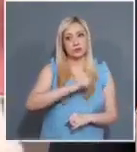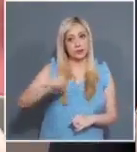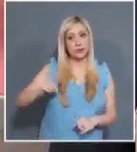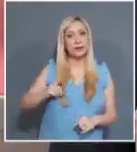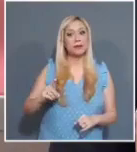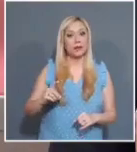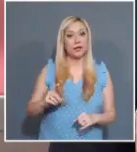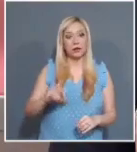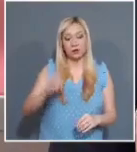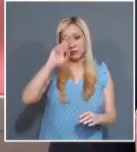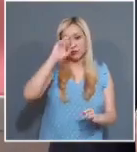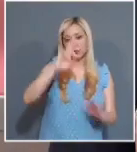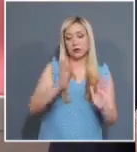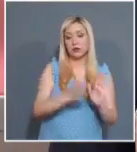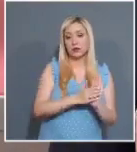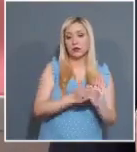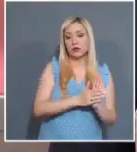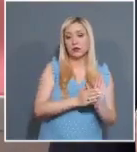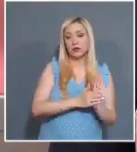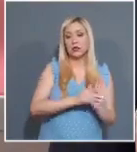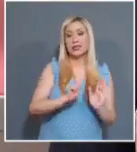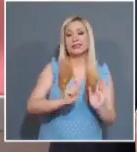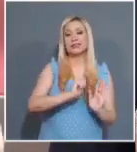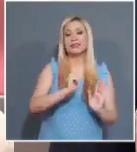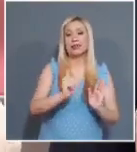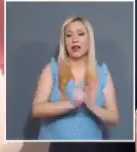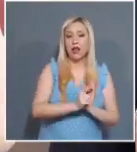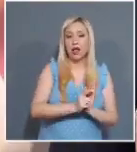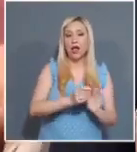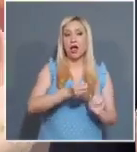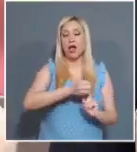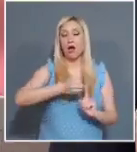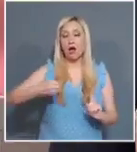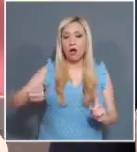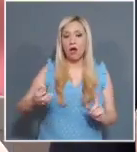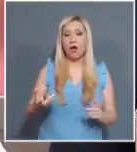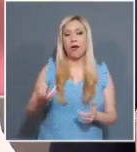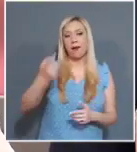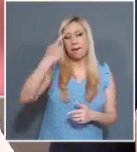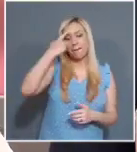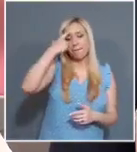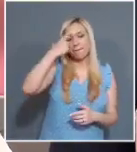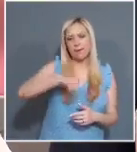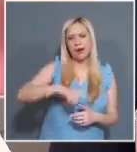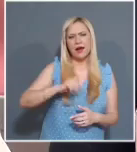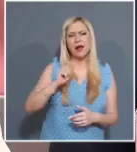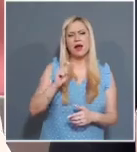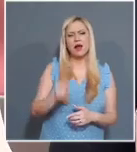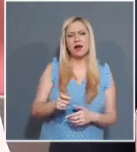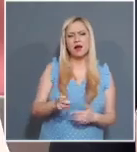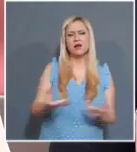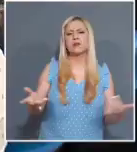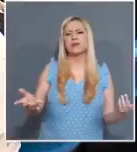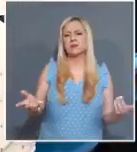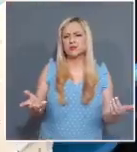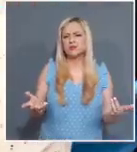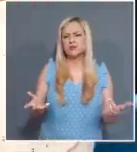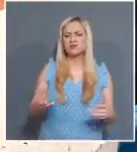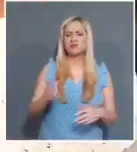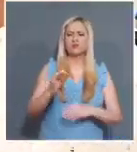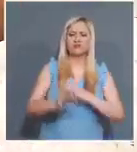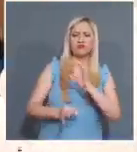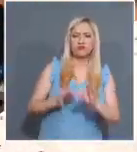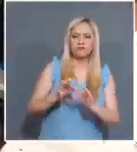cauces de una racionalidad jurídica administrada desde el arbitraje jurídico de las batallas o las contiendas políticas. En